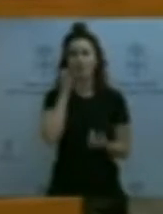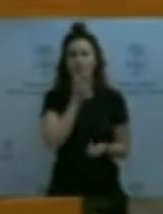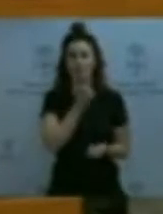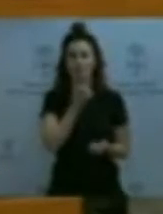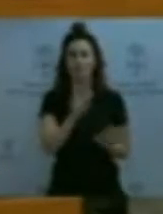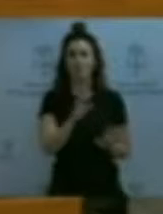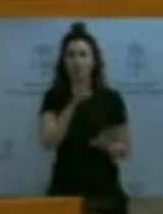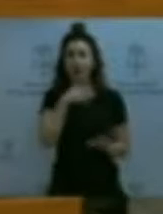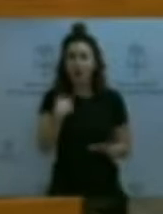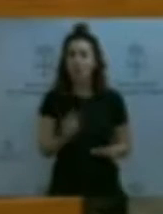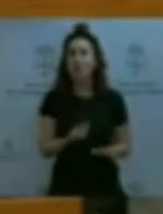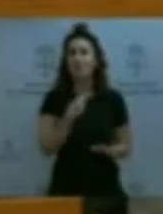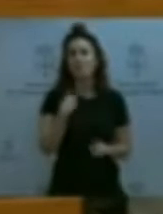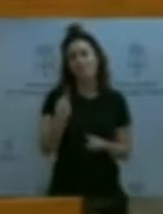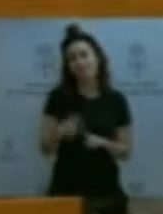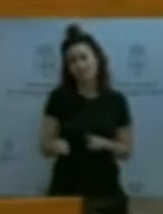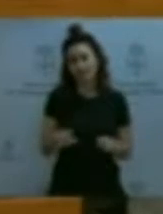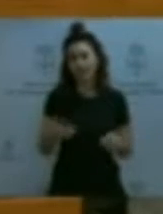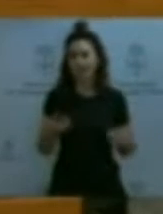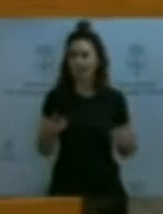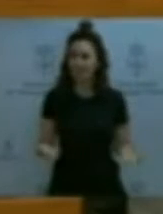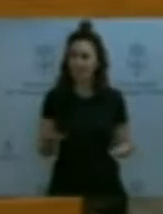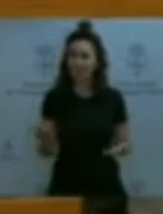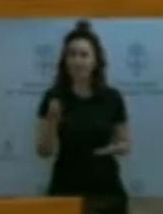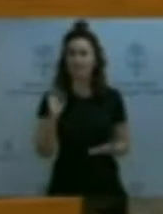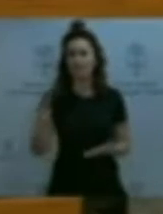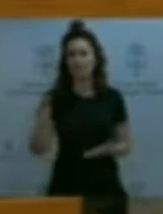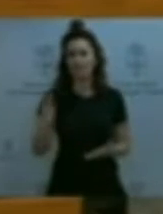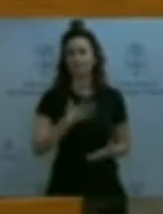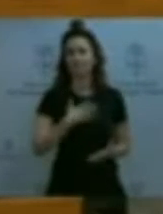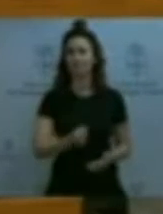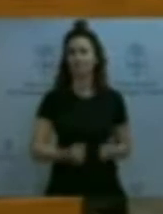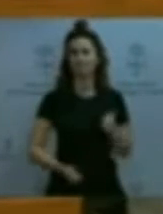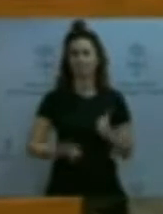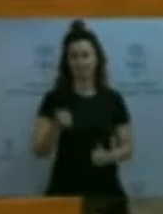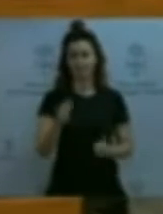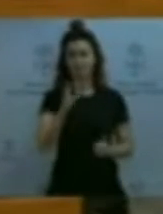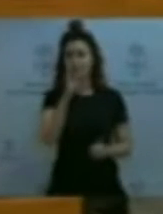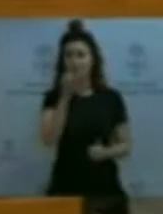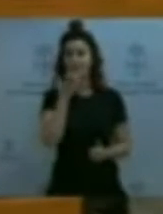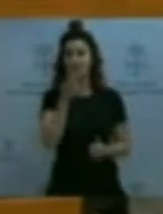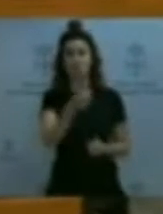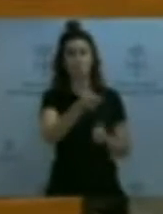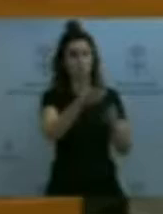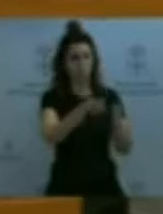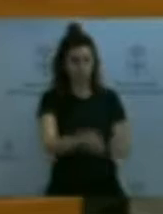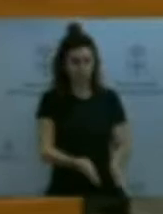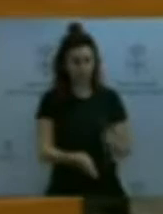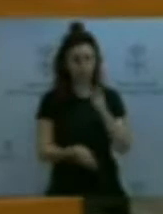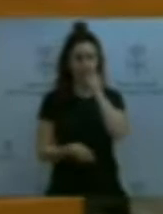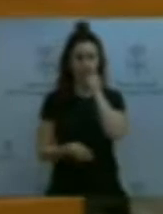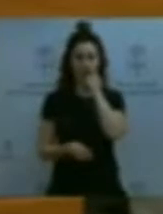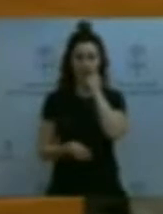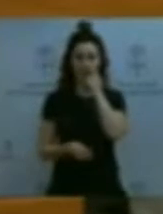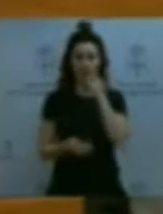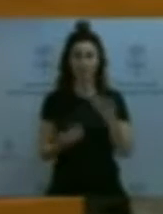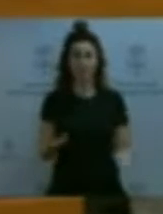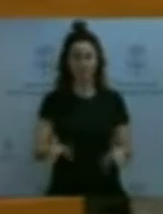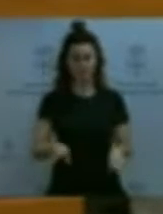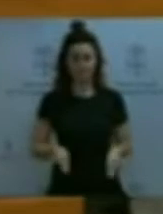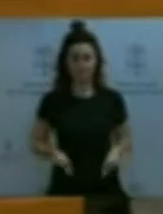y además debería instar con más valentía, porque si usted acepta Que sus compañeros de partido se vengan de usted y del